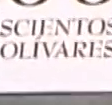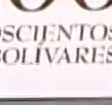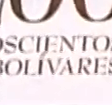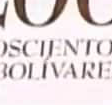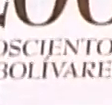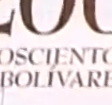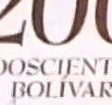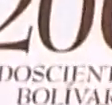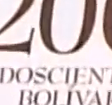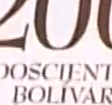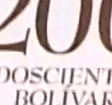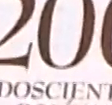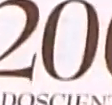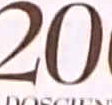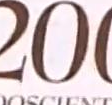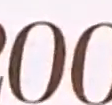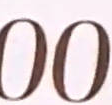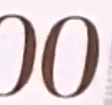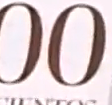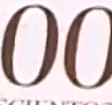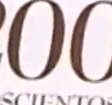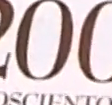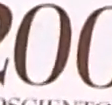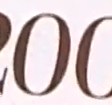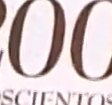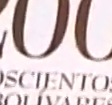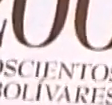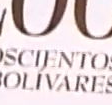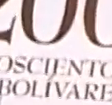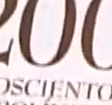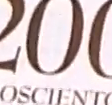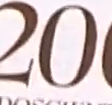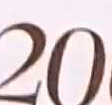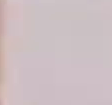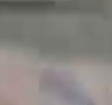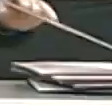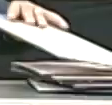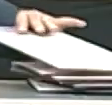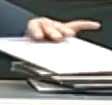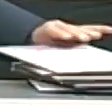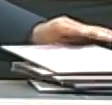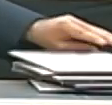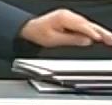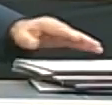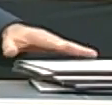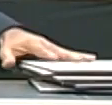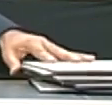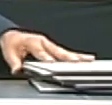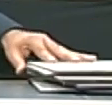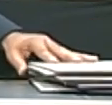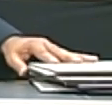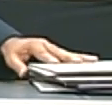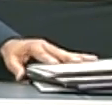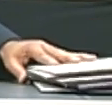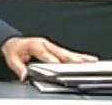felicito, al Banco Central de Venezuela, extraordinario, una belleza, de verdad, han hecho un trabajo